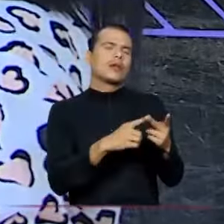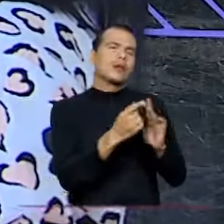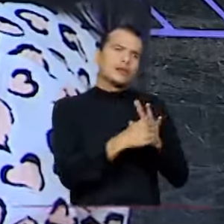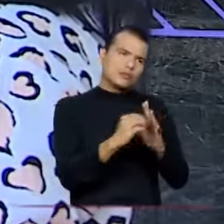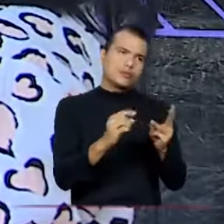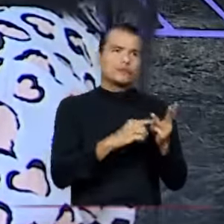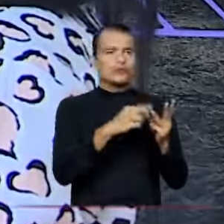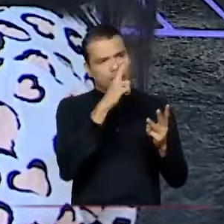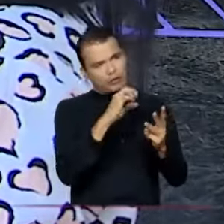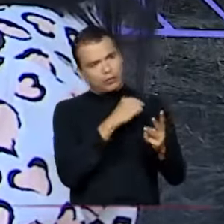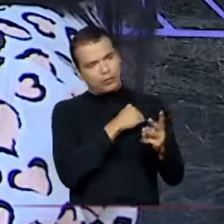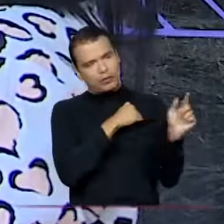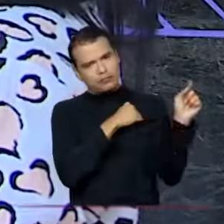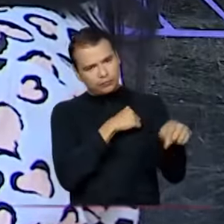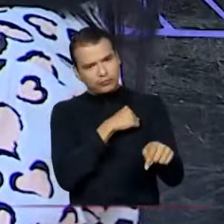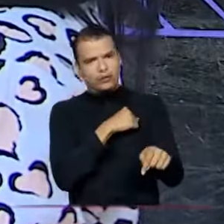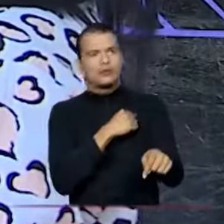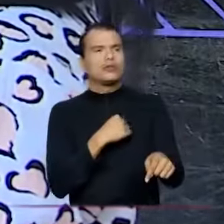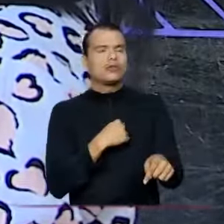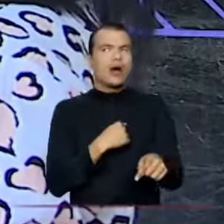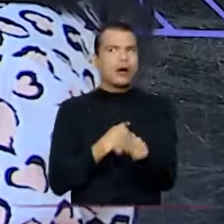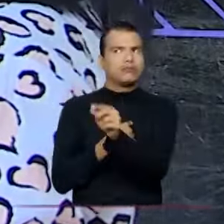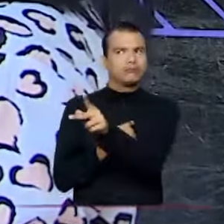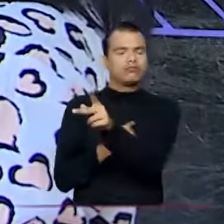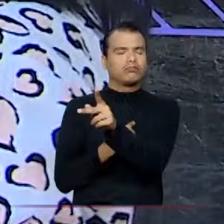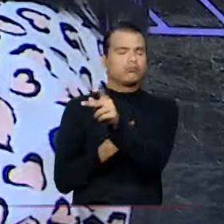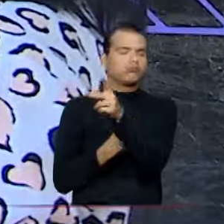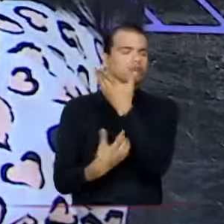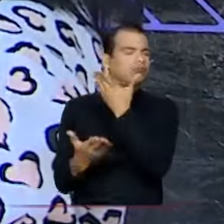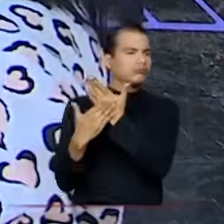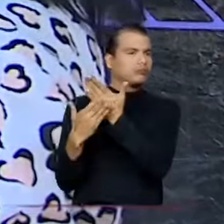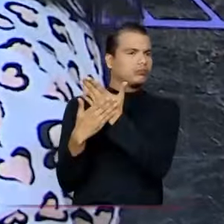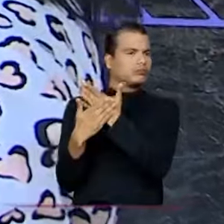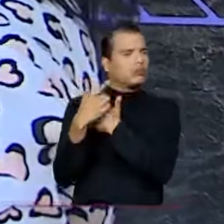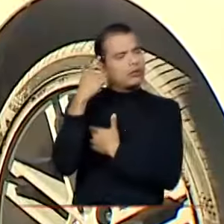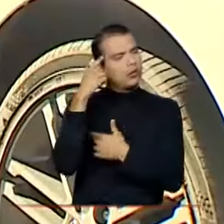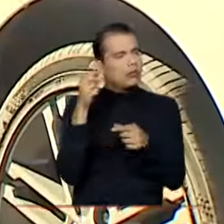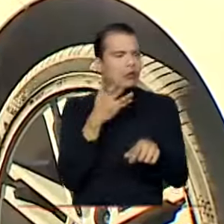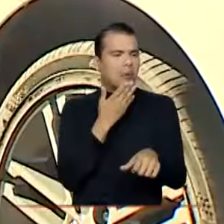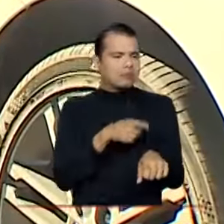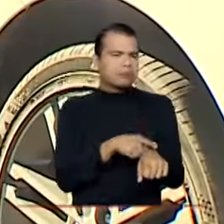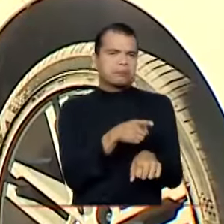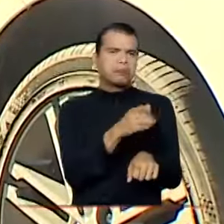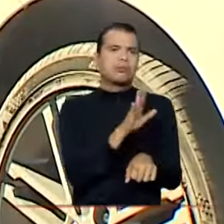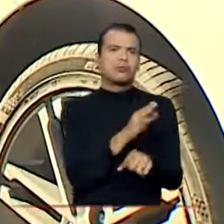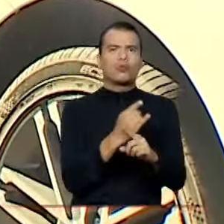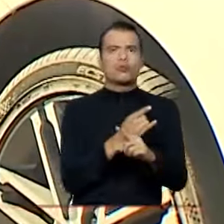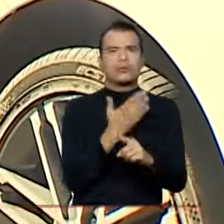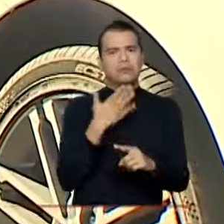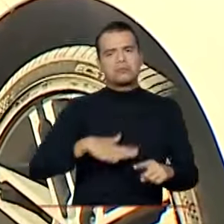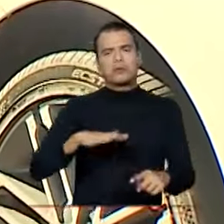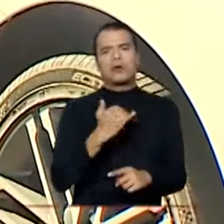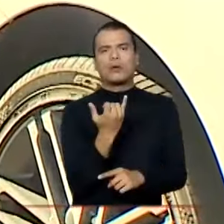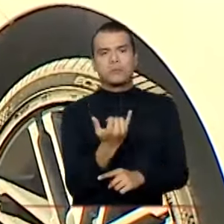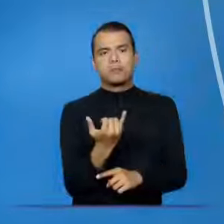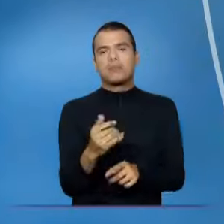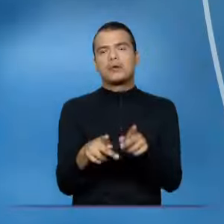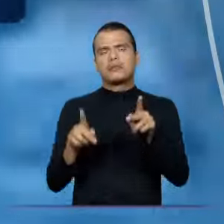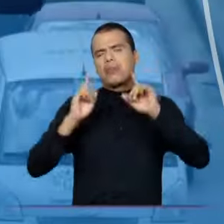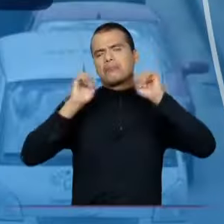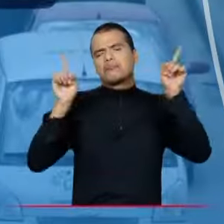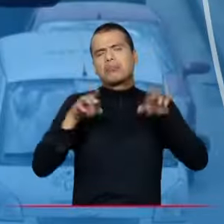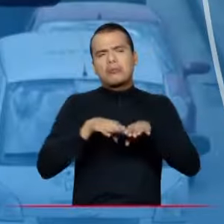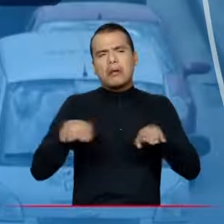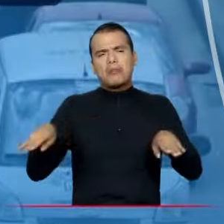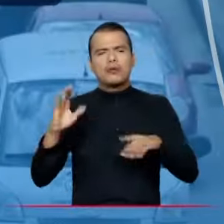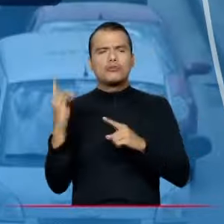esposa, por favor. Entonces uno tiene en cuenta ese lazo de tiempo. Aquellos ciudadanos que realicen parqueos en zonas